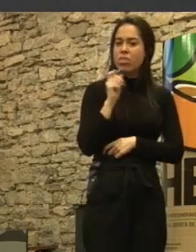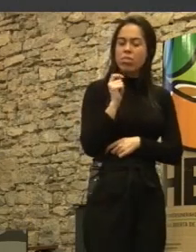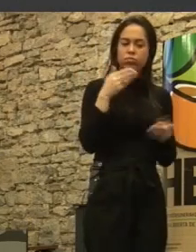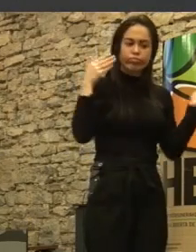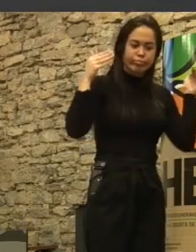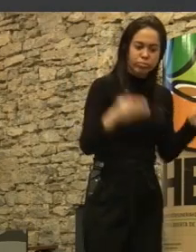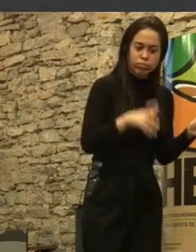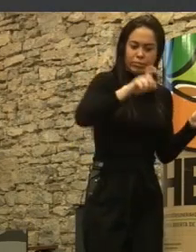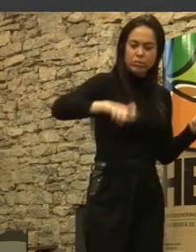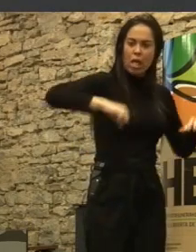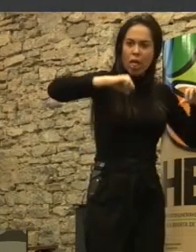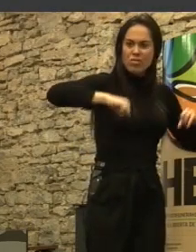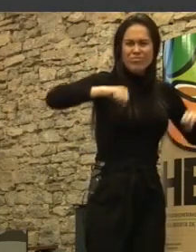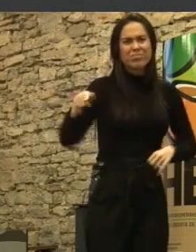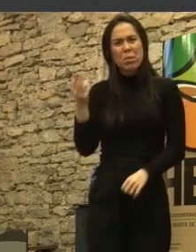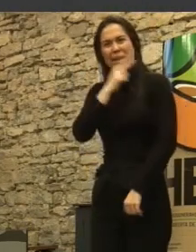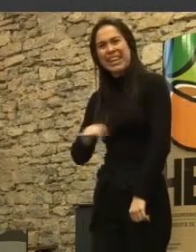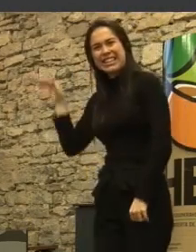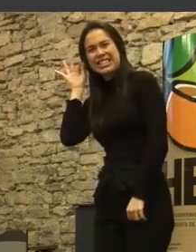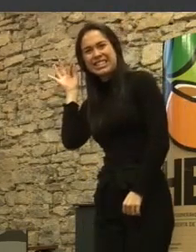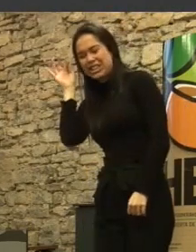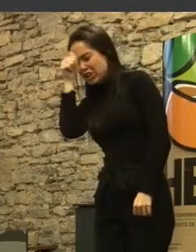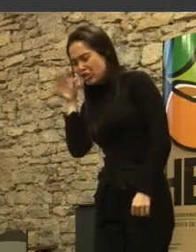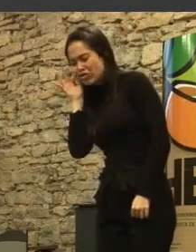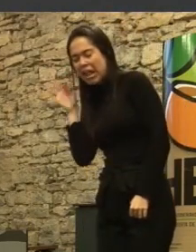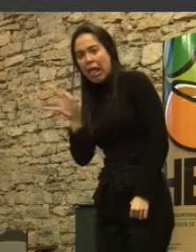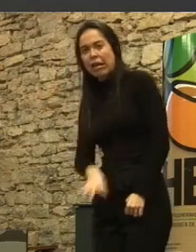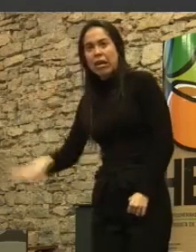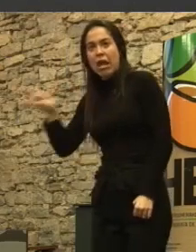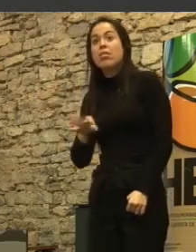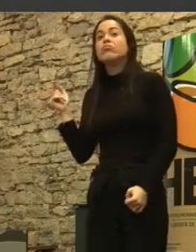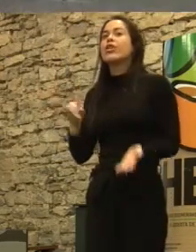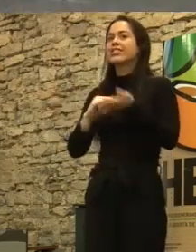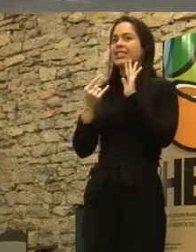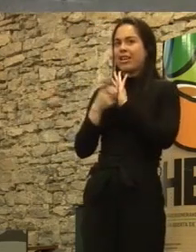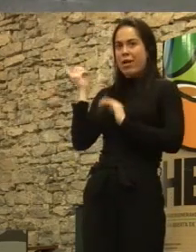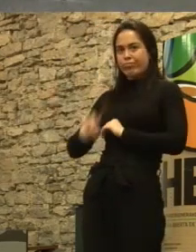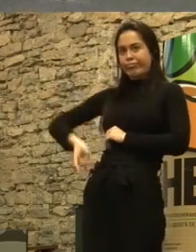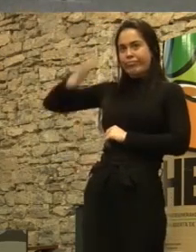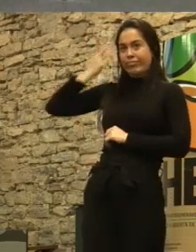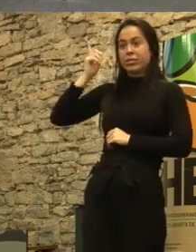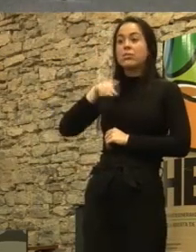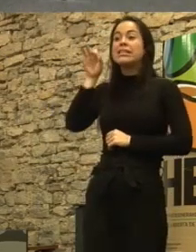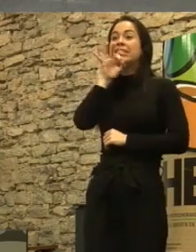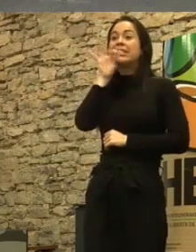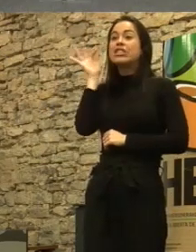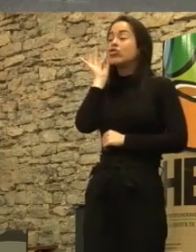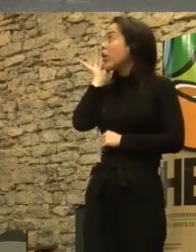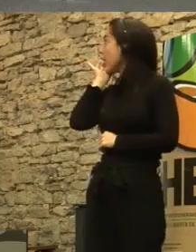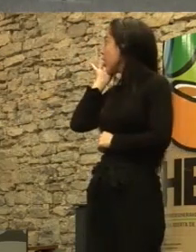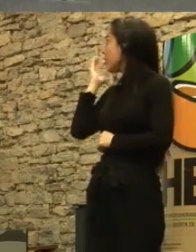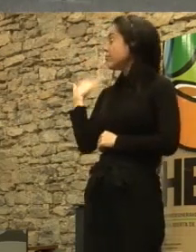no hay nada. No está estructurado el sistema. Y él se ha inventado un sistema. Una señora que está aquí al lado, que está